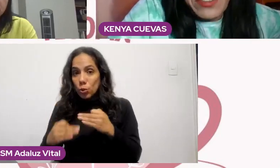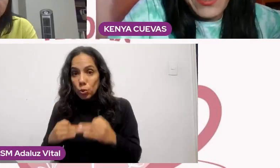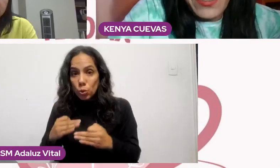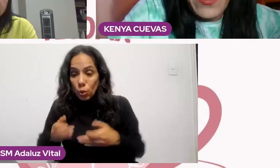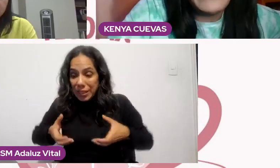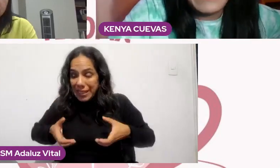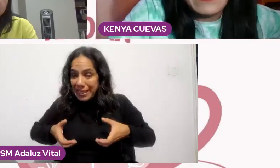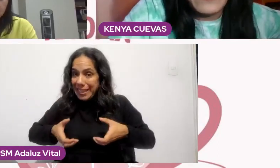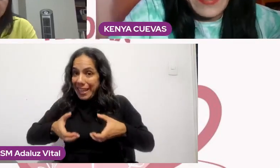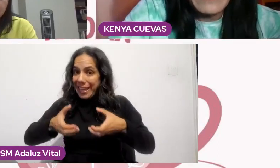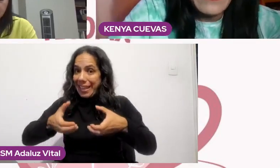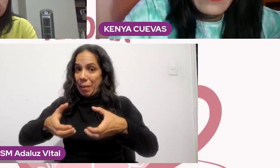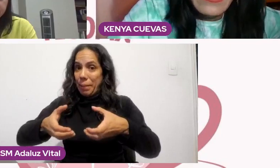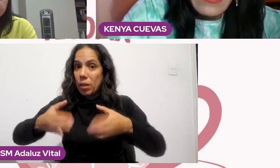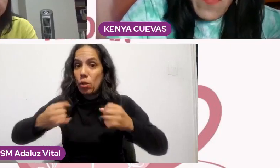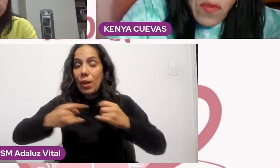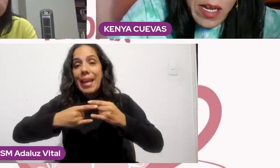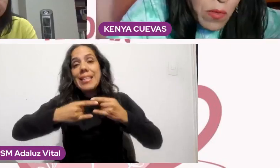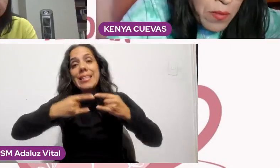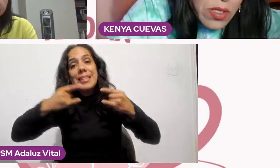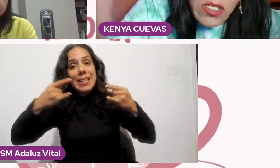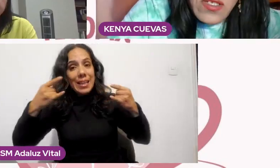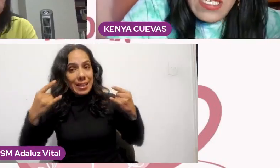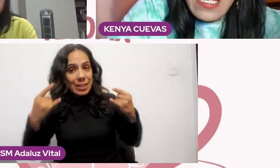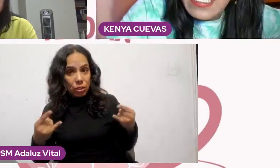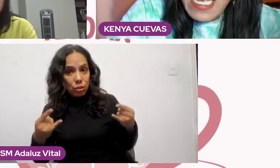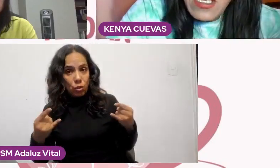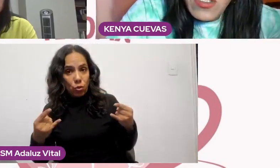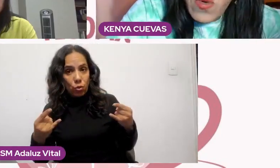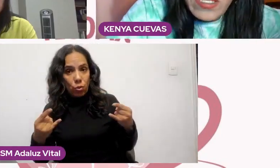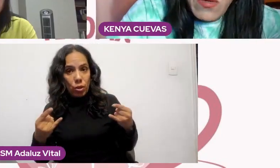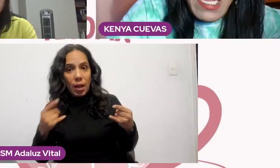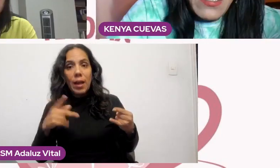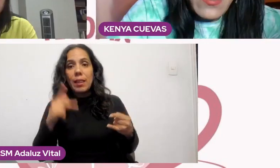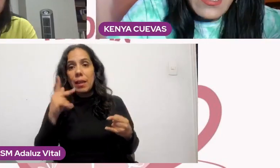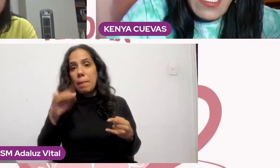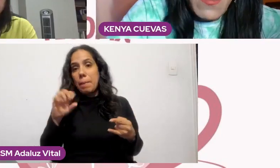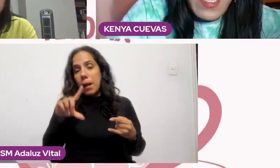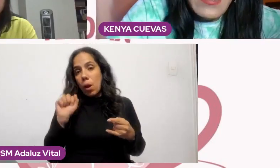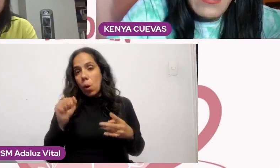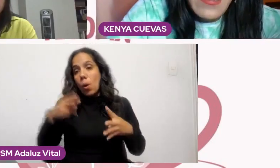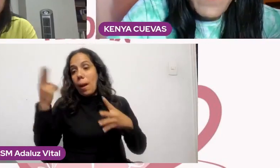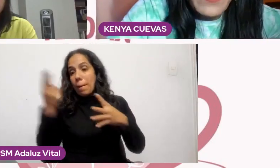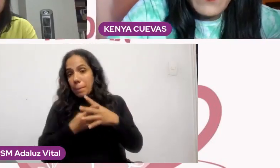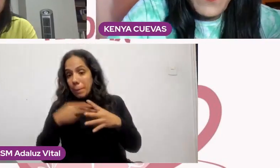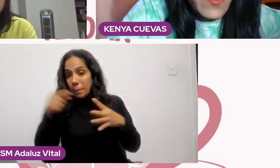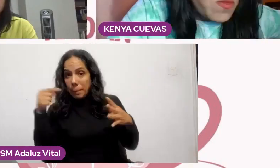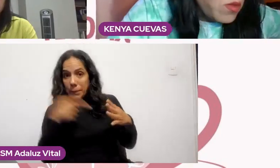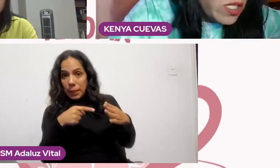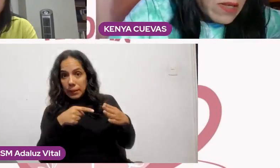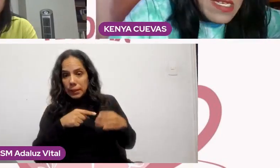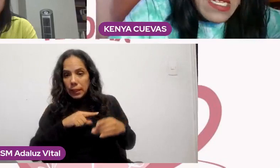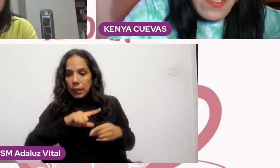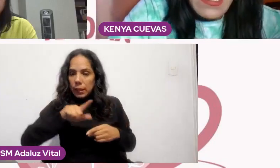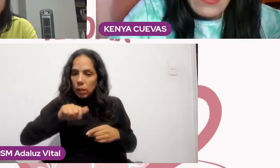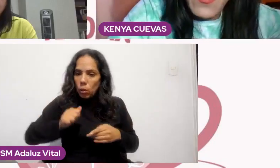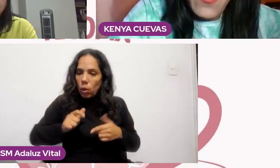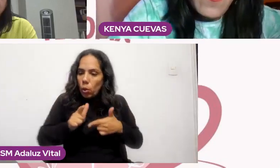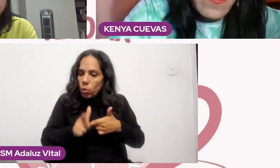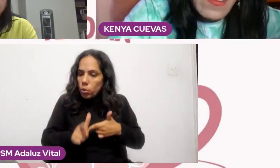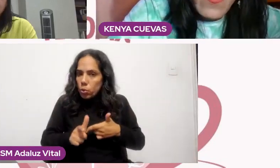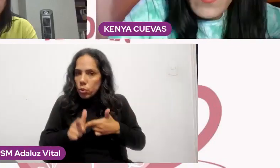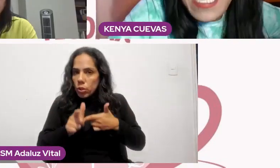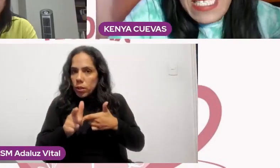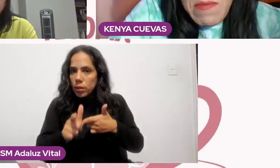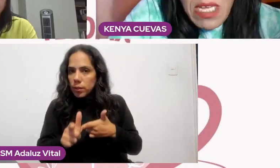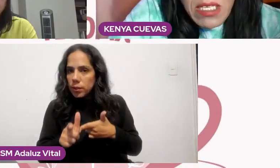Paola Buenrostro, ¿no? La casa hogar, que fue un proceso de 3 años, 4 años, en el cual pues hubo mucha